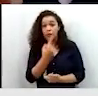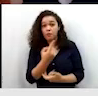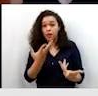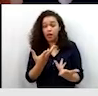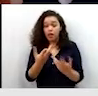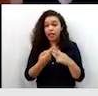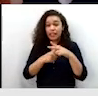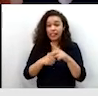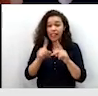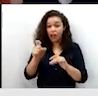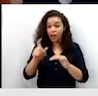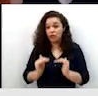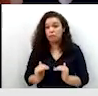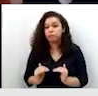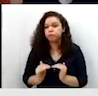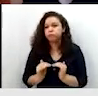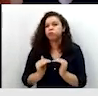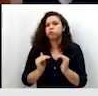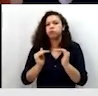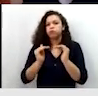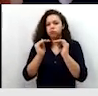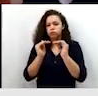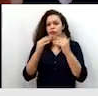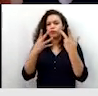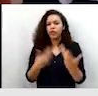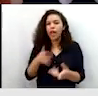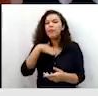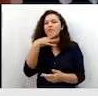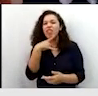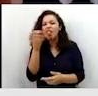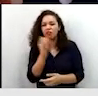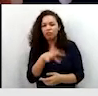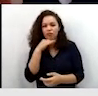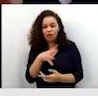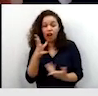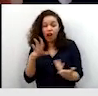las inundaciones, pues es los residuos sólidos que están en vía pública.